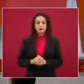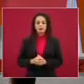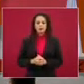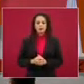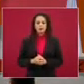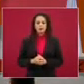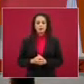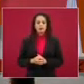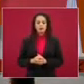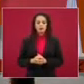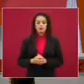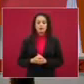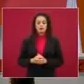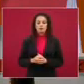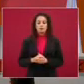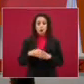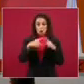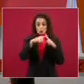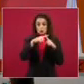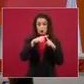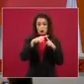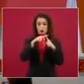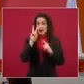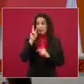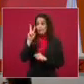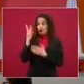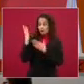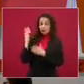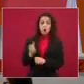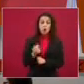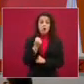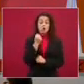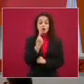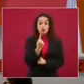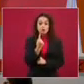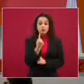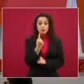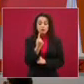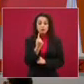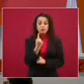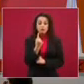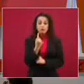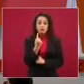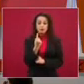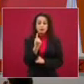igual, positiva, una.